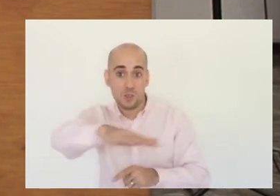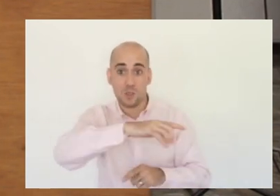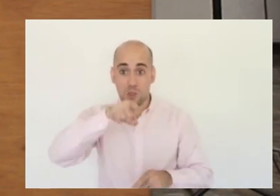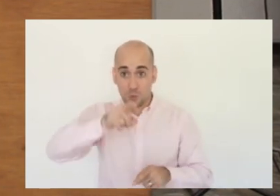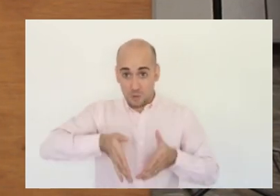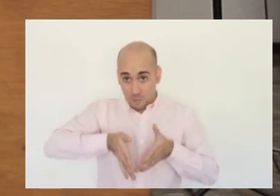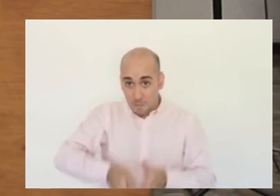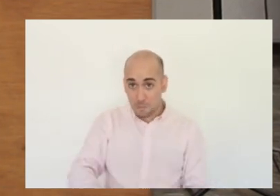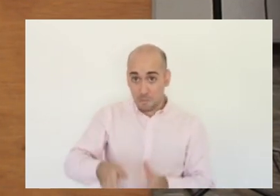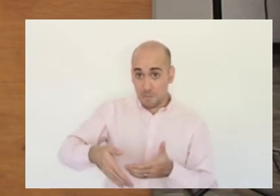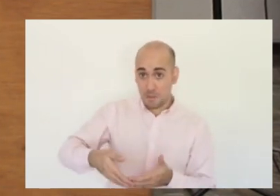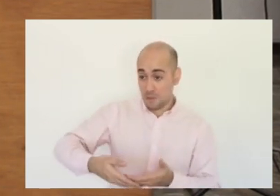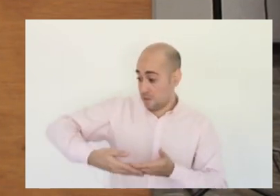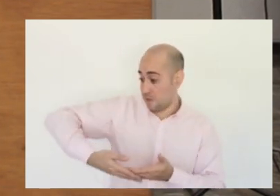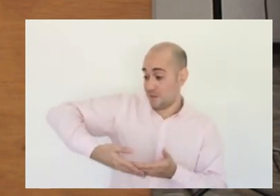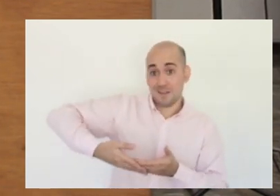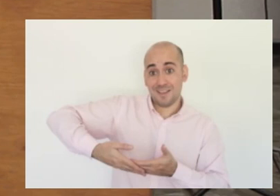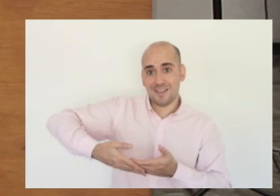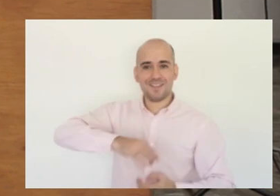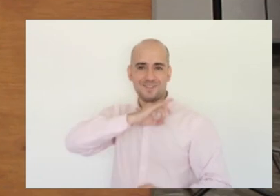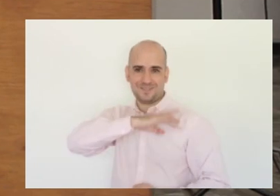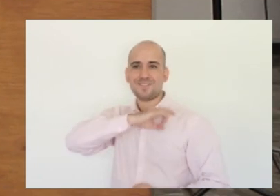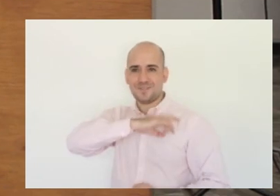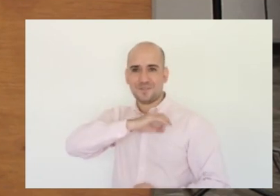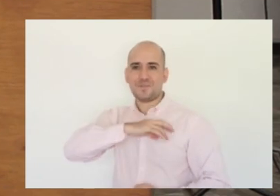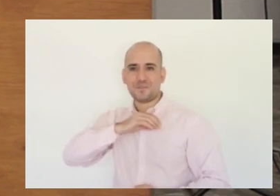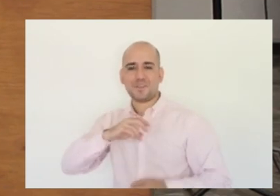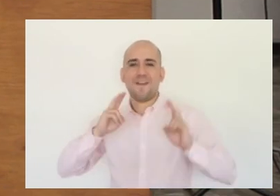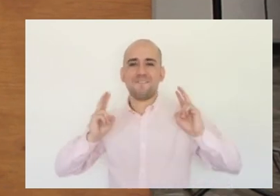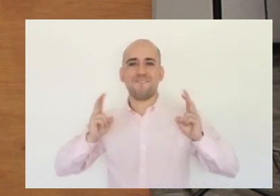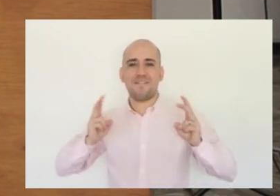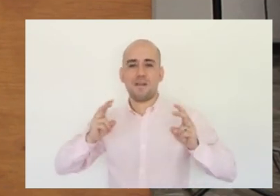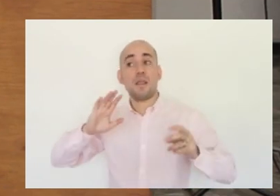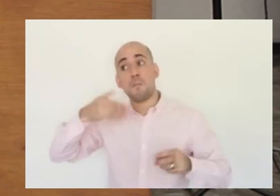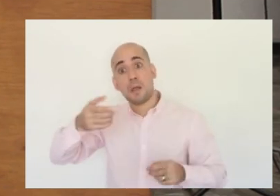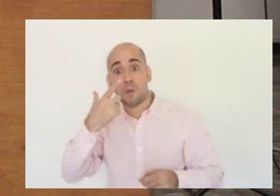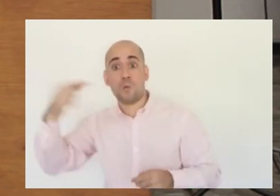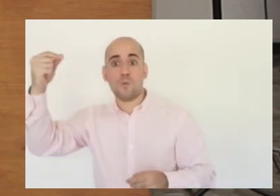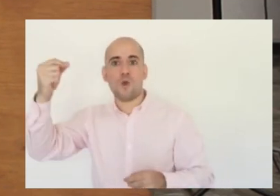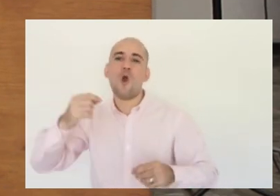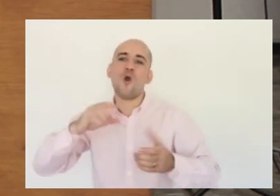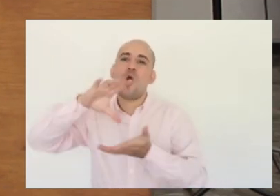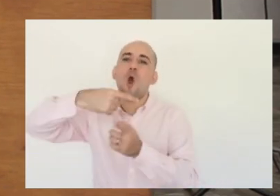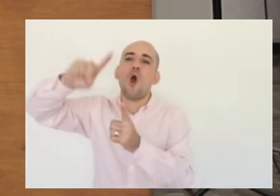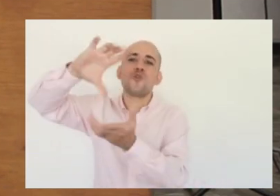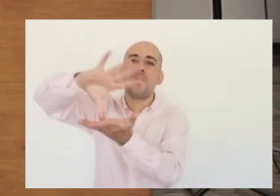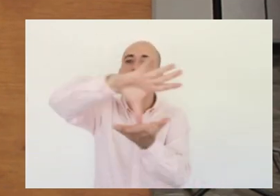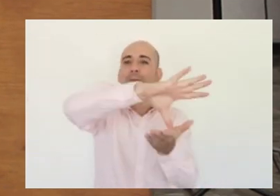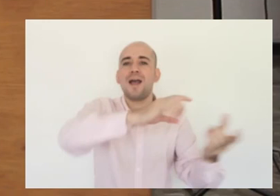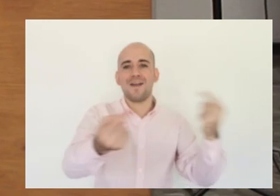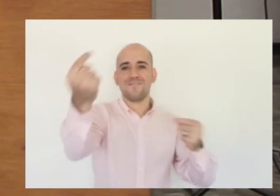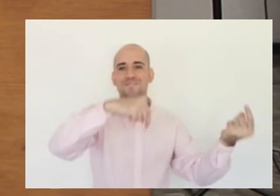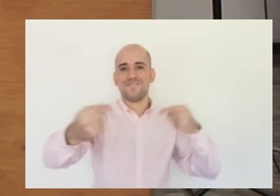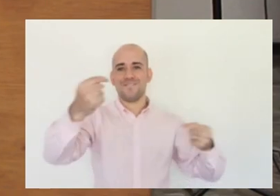tierra que nos vio nacer, que nos acogerá al partir y que debemos compartir con nuestros semejantes